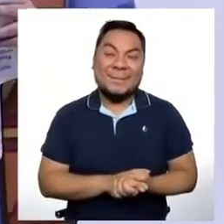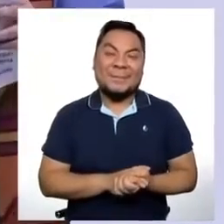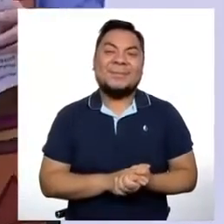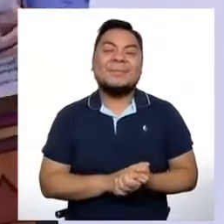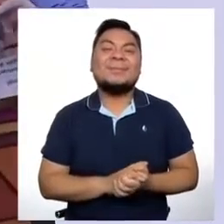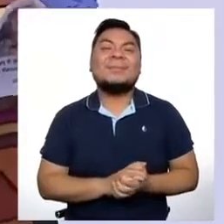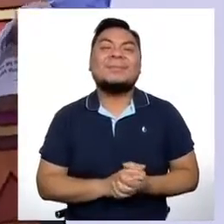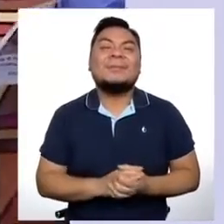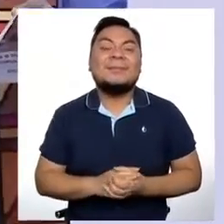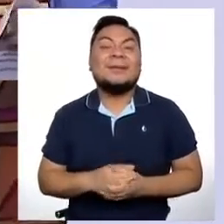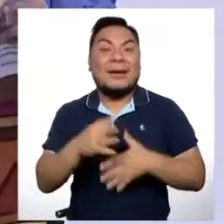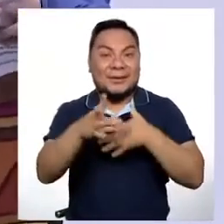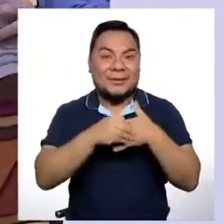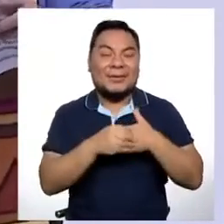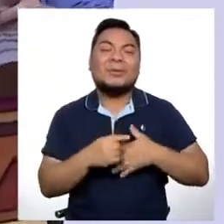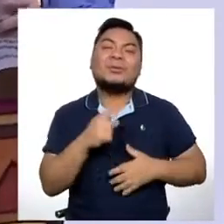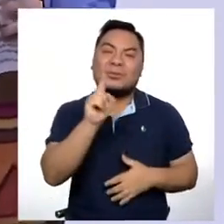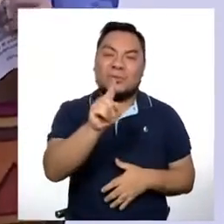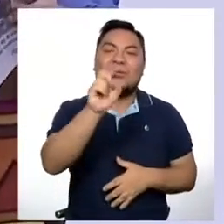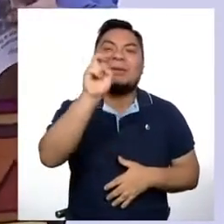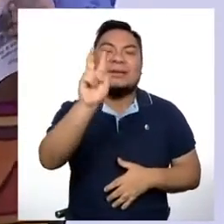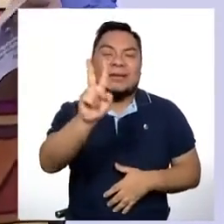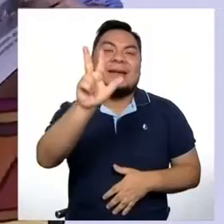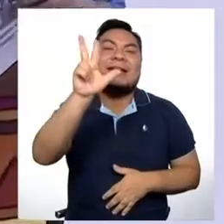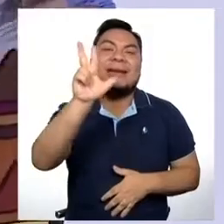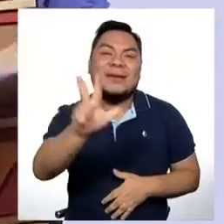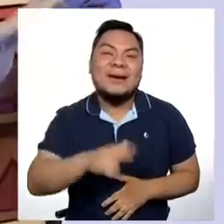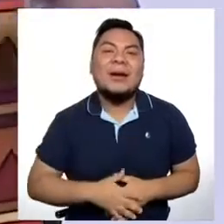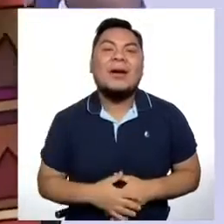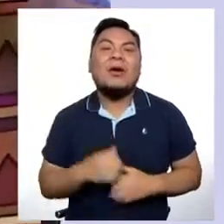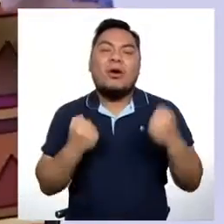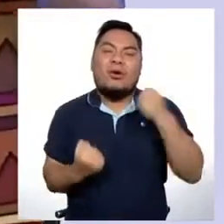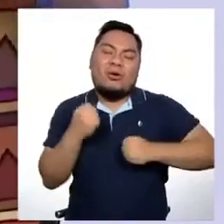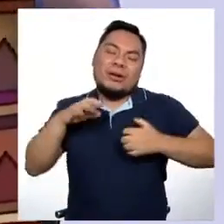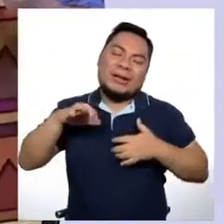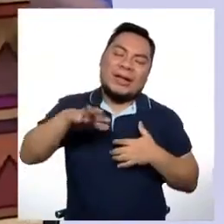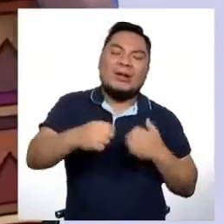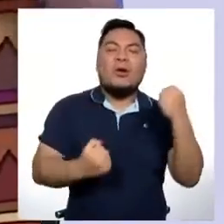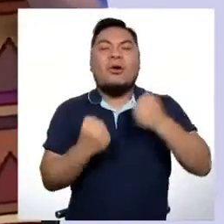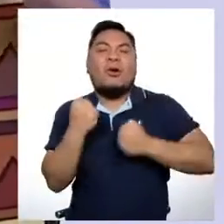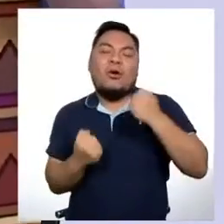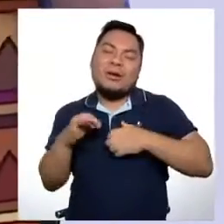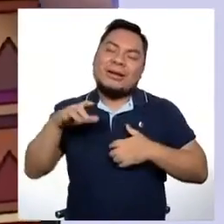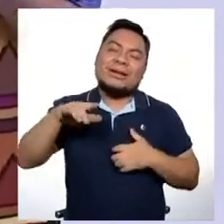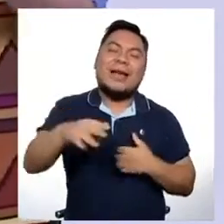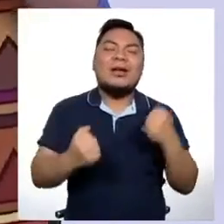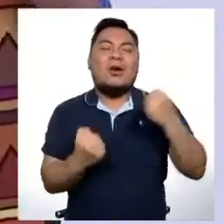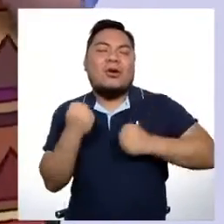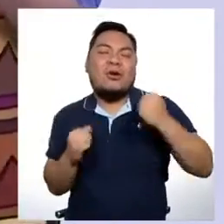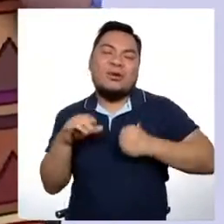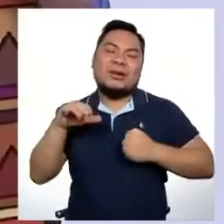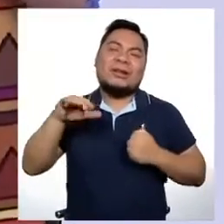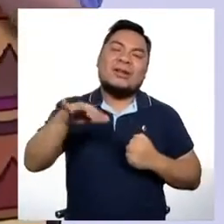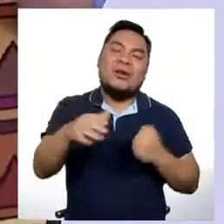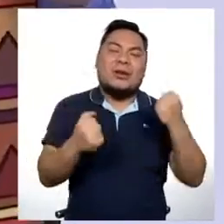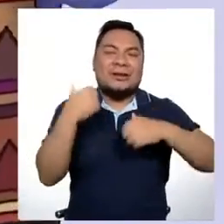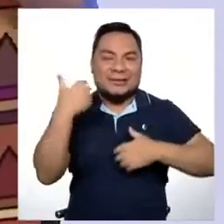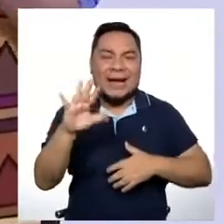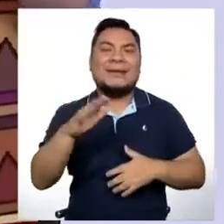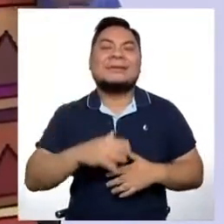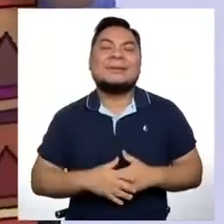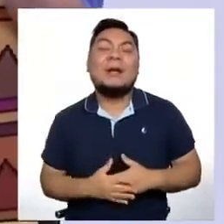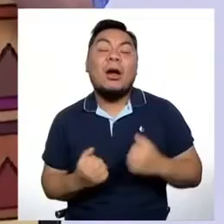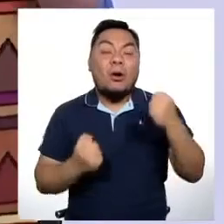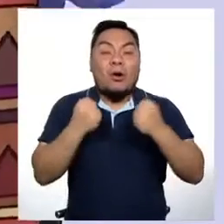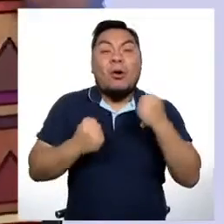Sí. ¿Listas? Ajá. Y va. Dos, tres, va. Corre ya. Corre araña, corre ya. Corre araña, corre ya. Corre ya. Corre